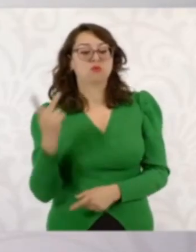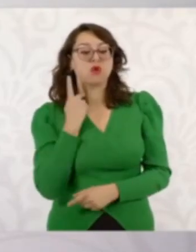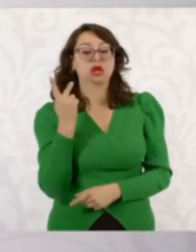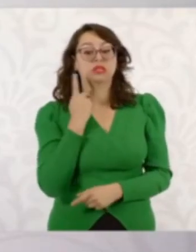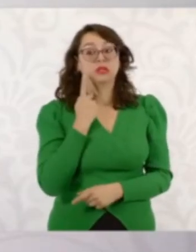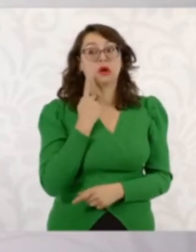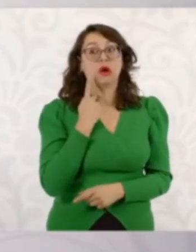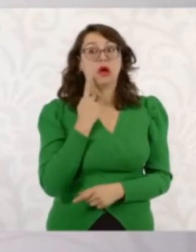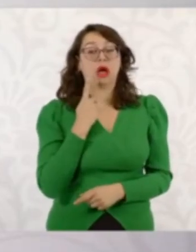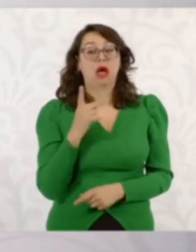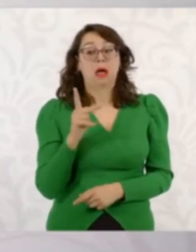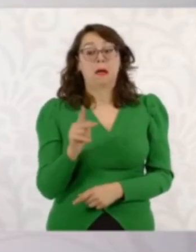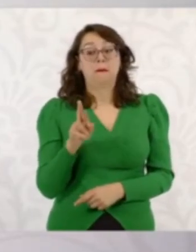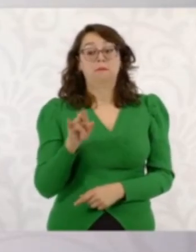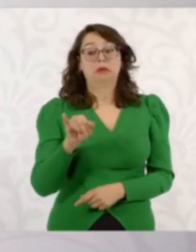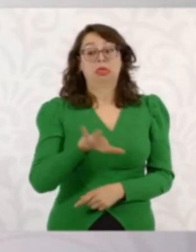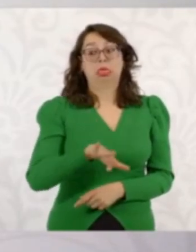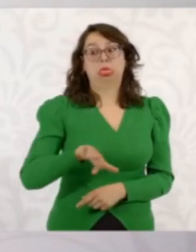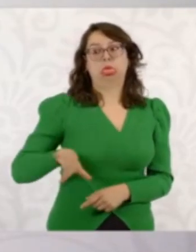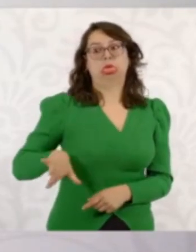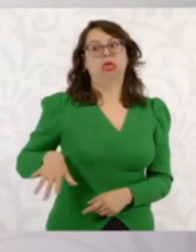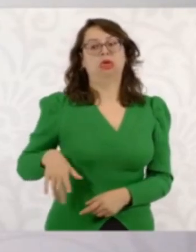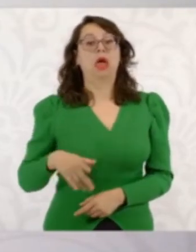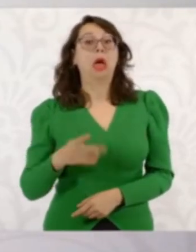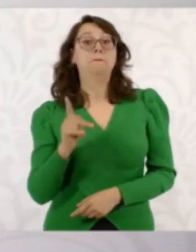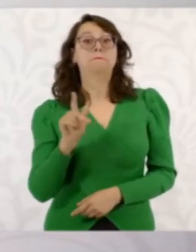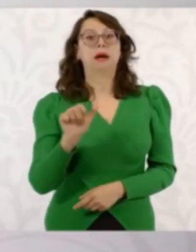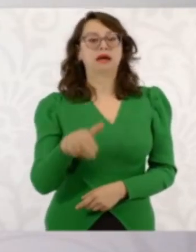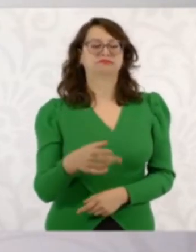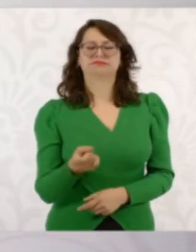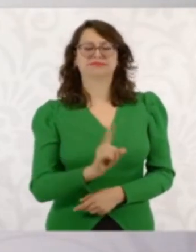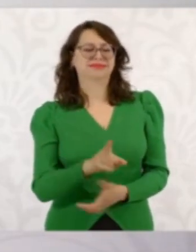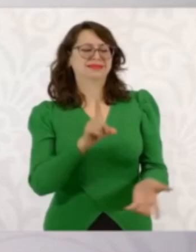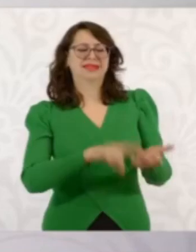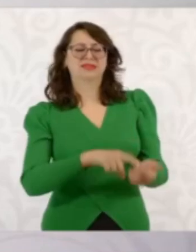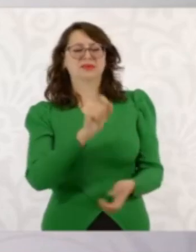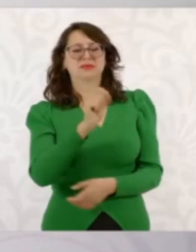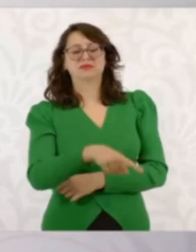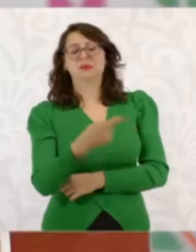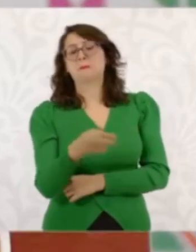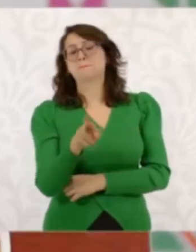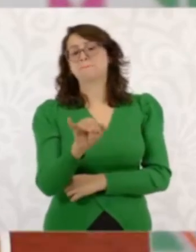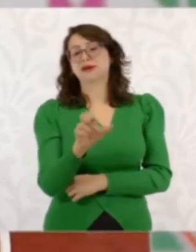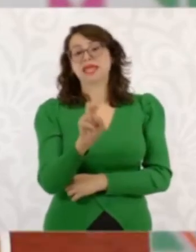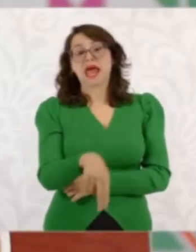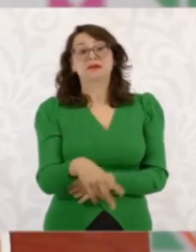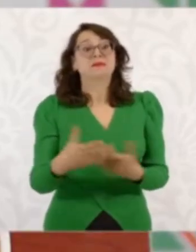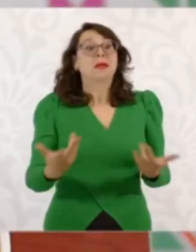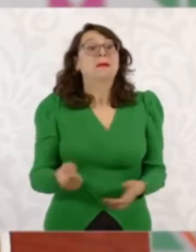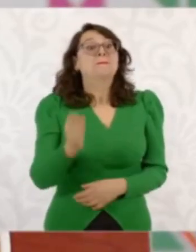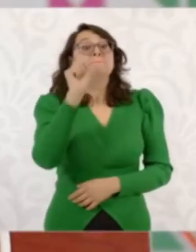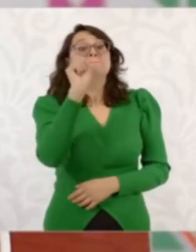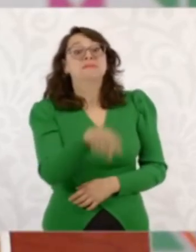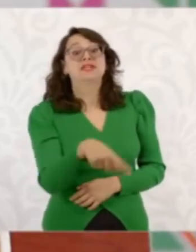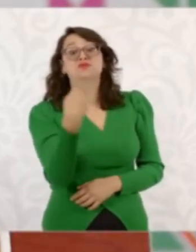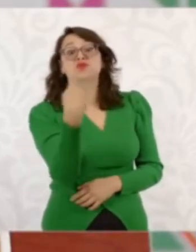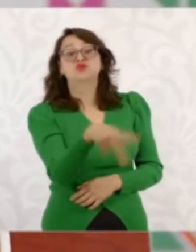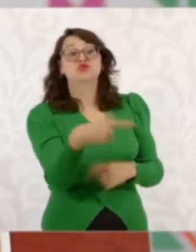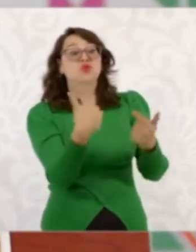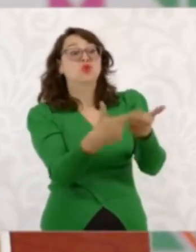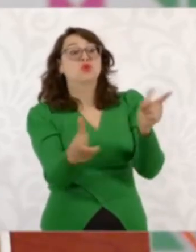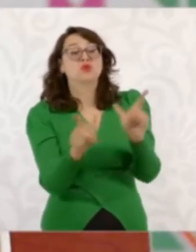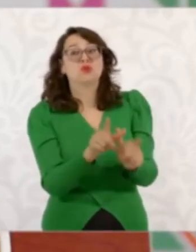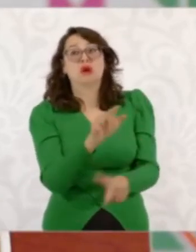les funcionó mucho, ¿no? Ni los comentócratas lo reconocieron. Y digo del PRIAN